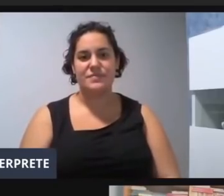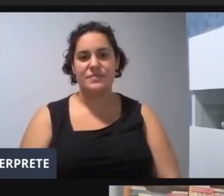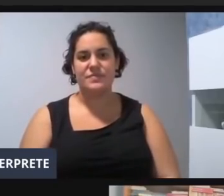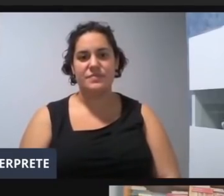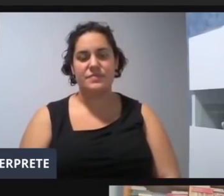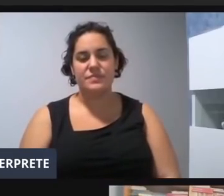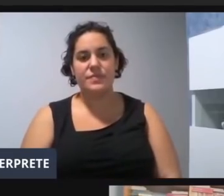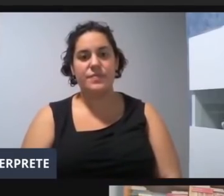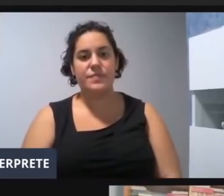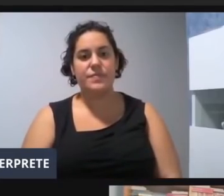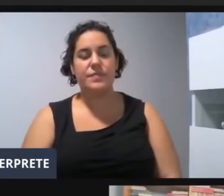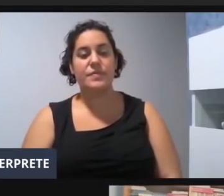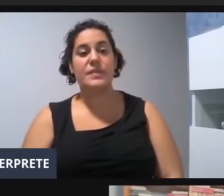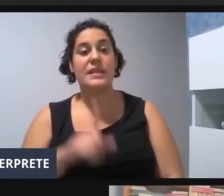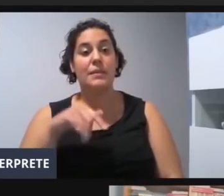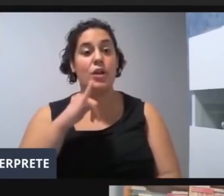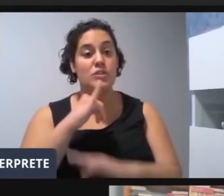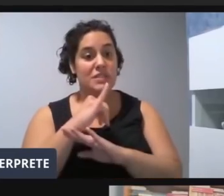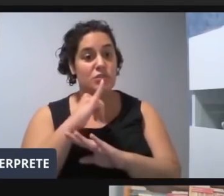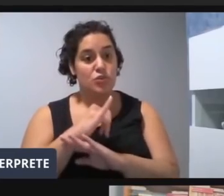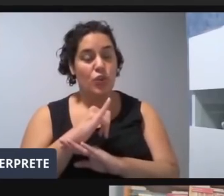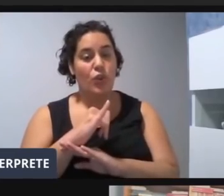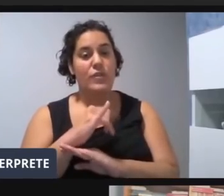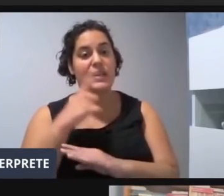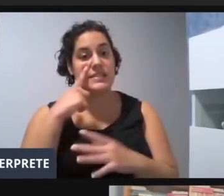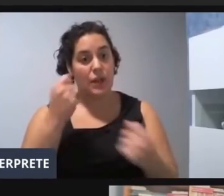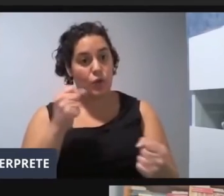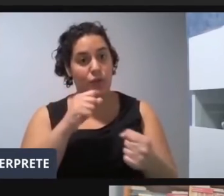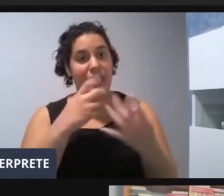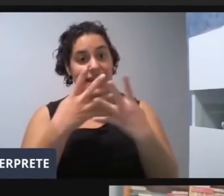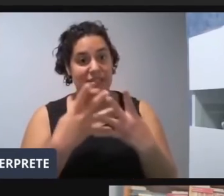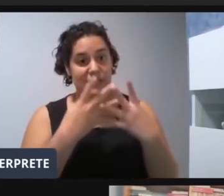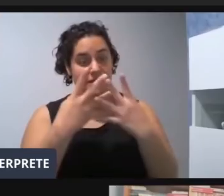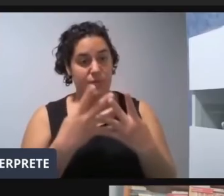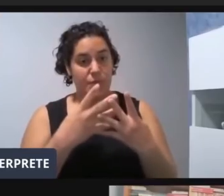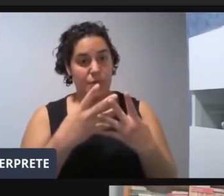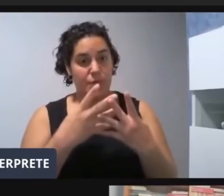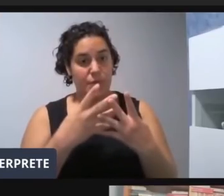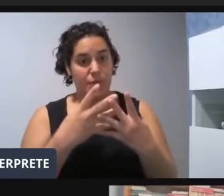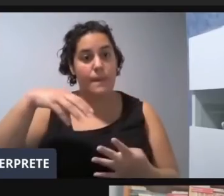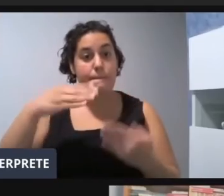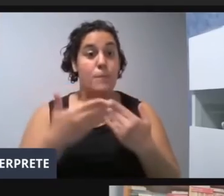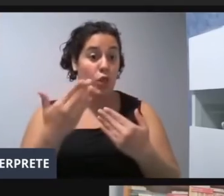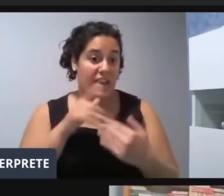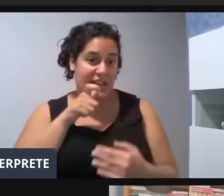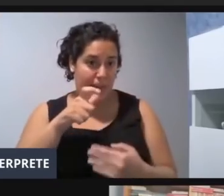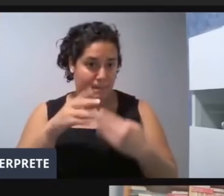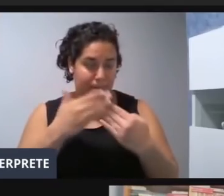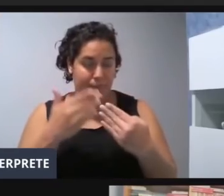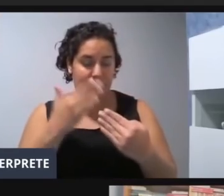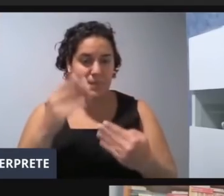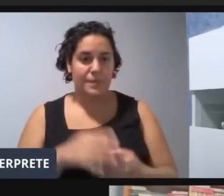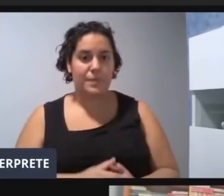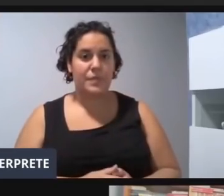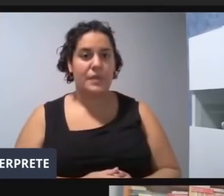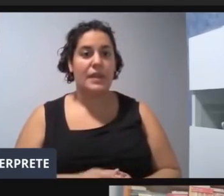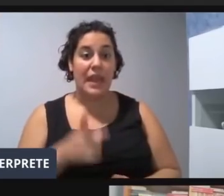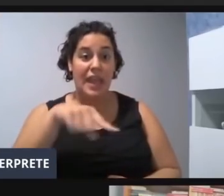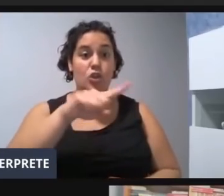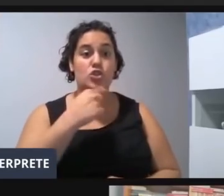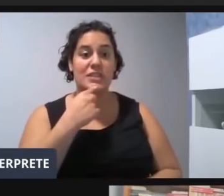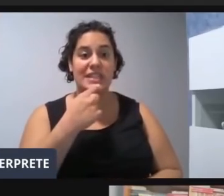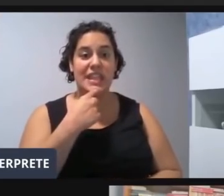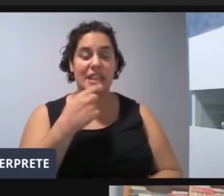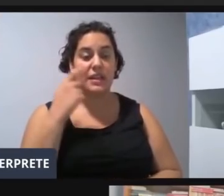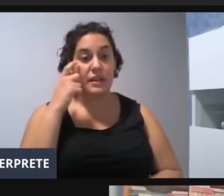institutos nacionales de salud de Estados Unidos, que es la de Moderna, ya ellos mismos. Dicen que quizás a lo mejor no tenga